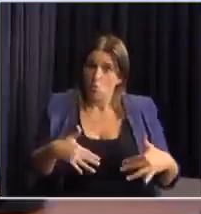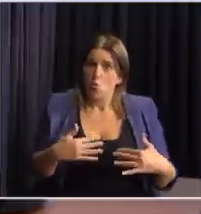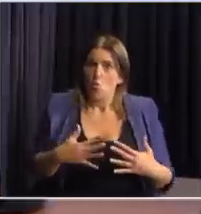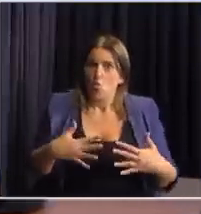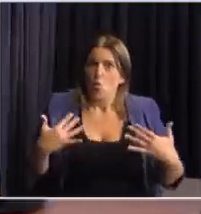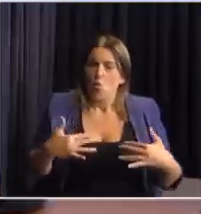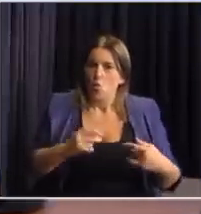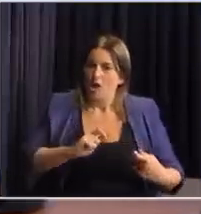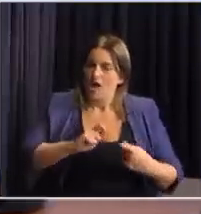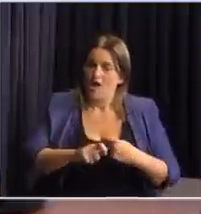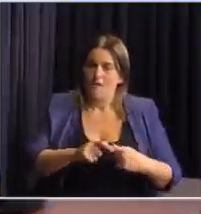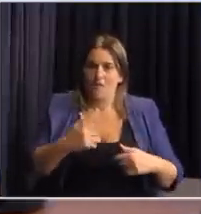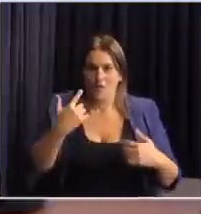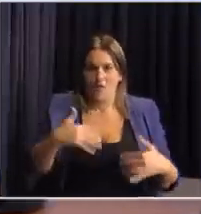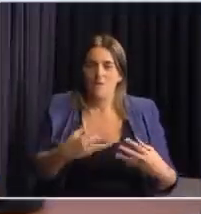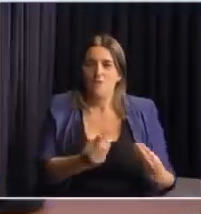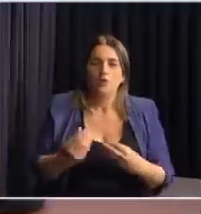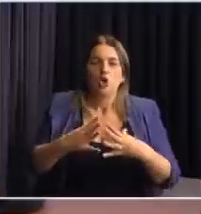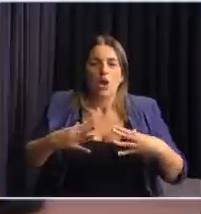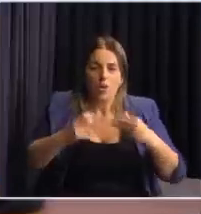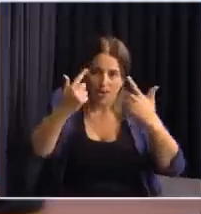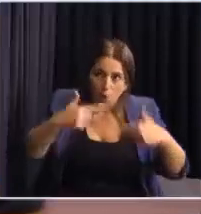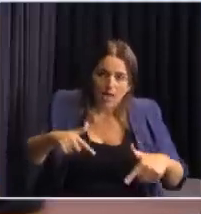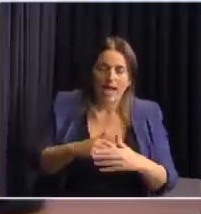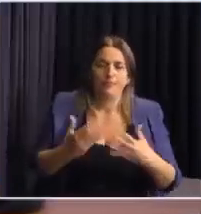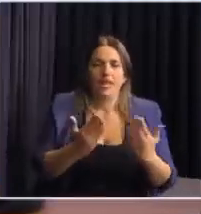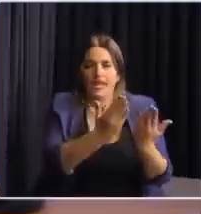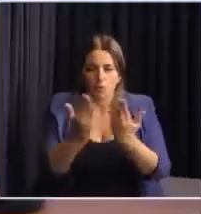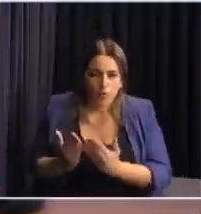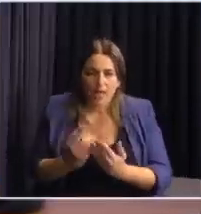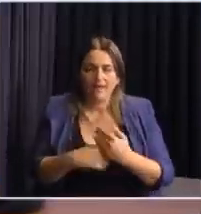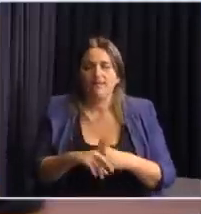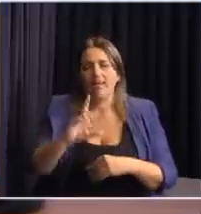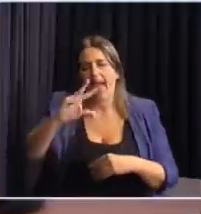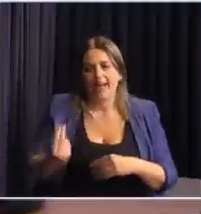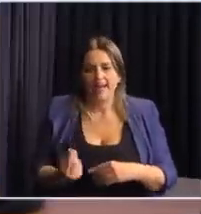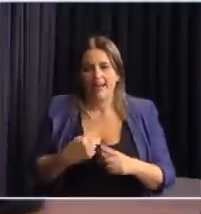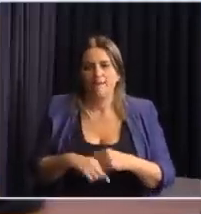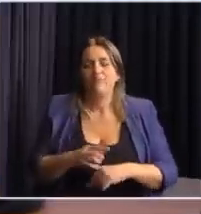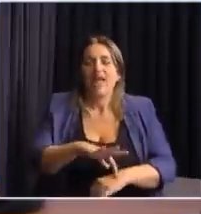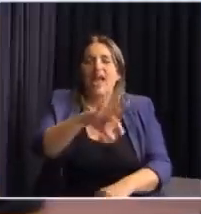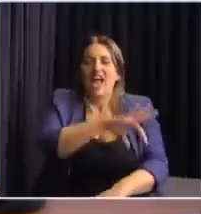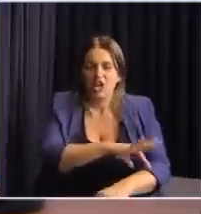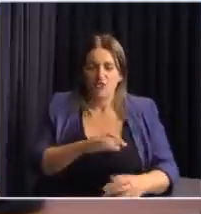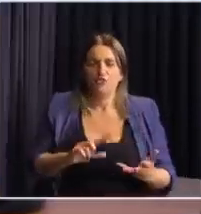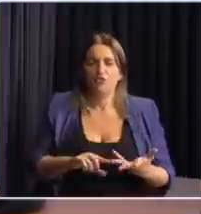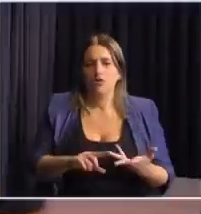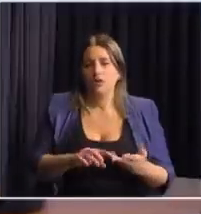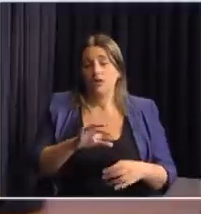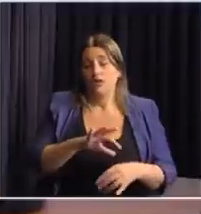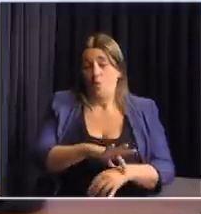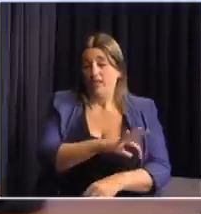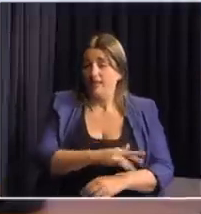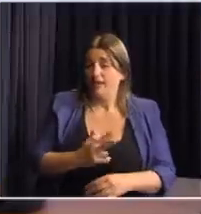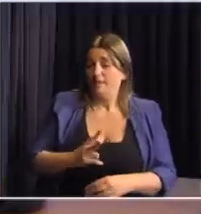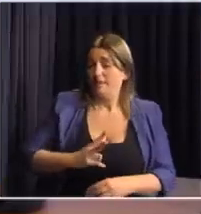importante. Piensen que aquí están las escuelas rurales, los alumnos de ANEP, los CAIF, los jardines privados.